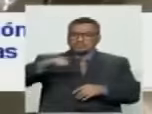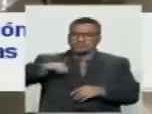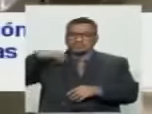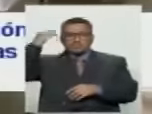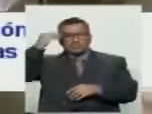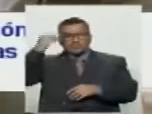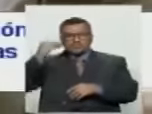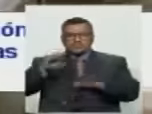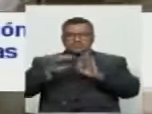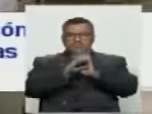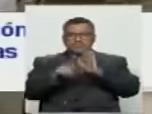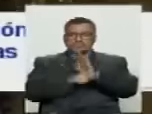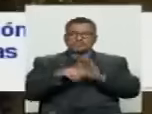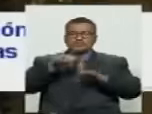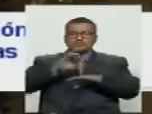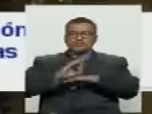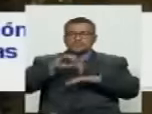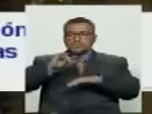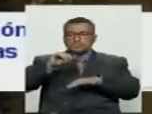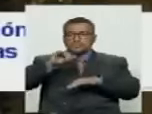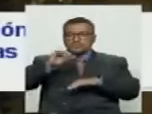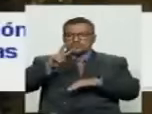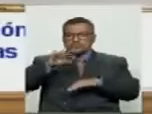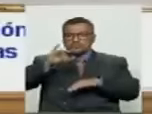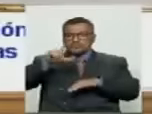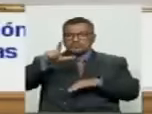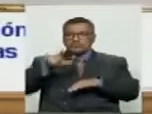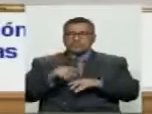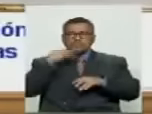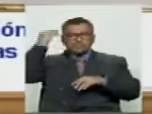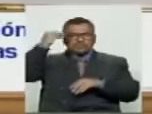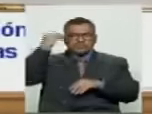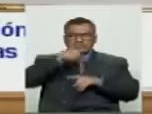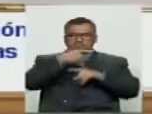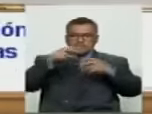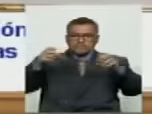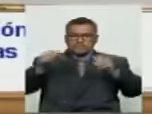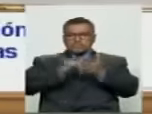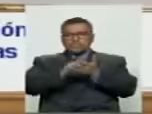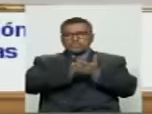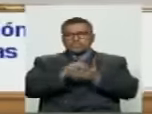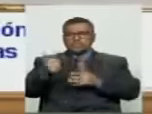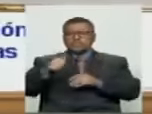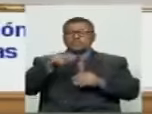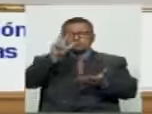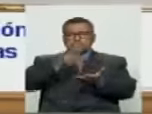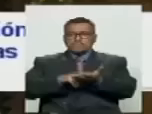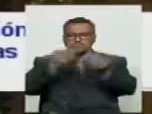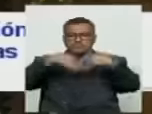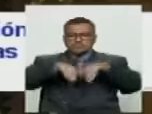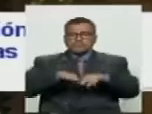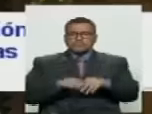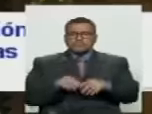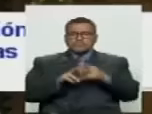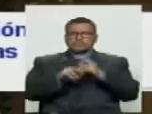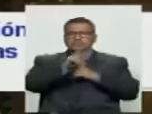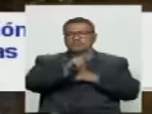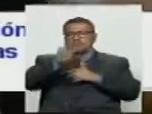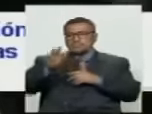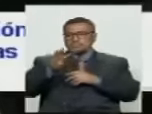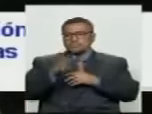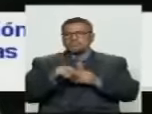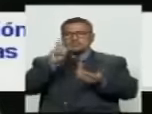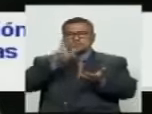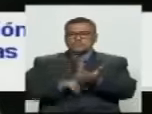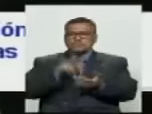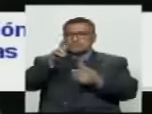previstas en el Código Civil. Es todo, ciudadano presidente. En consideración el artículo 10, Aprobado. Siguiente. Vigésimo cuarto. Se sugiere